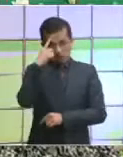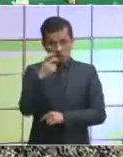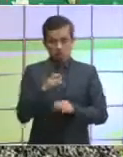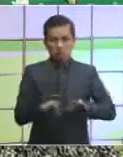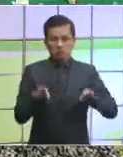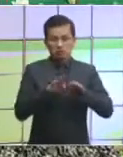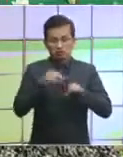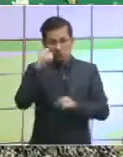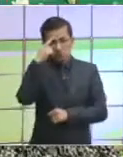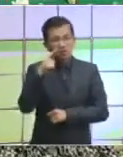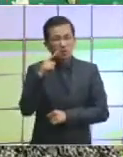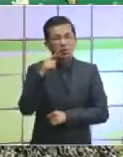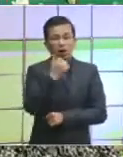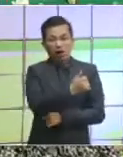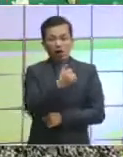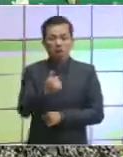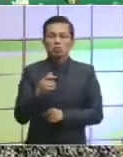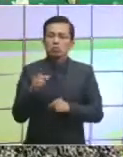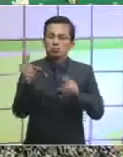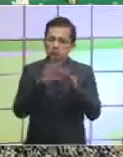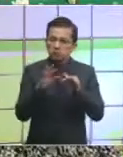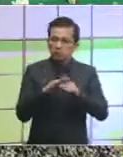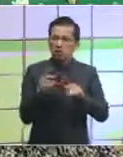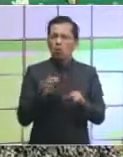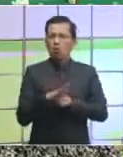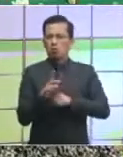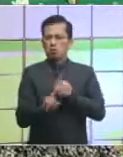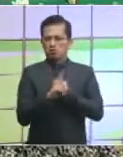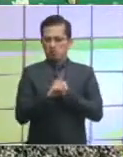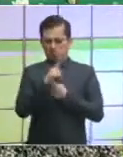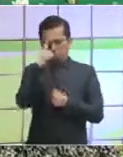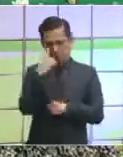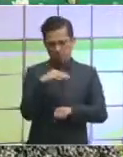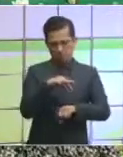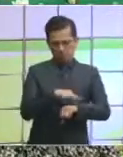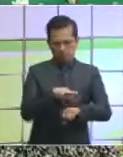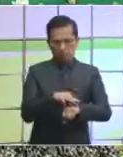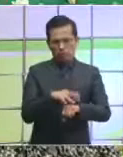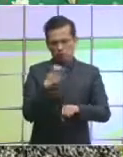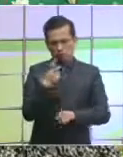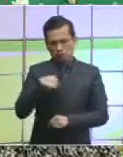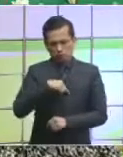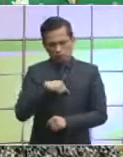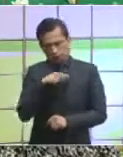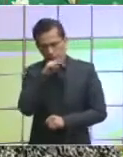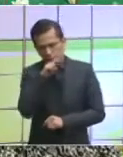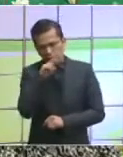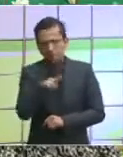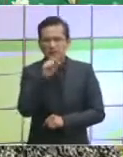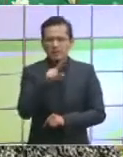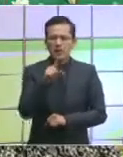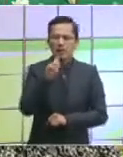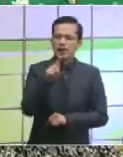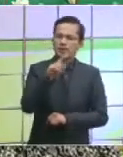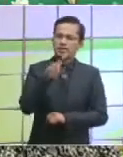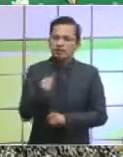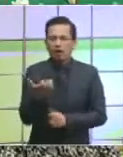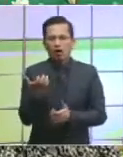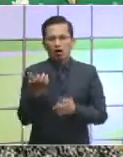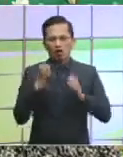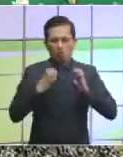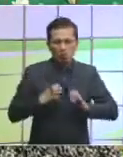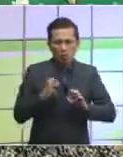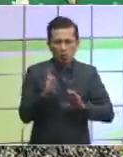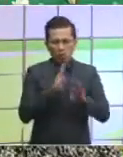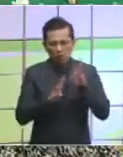expresaron problemas médicos que eran los que más nos interesaban pero también cuestiones éticas cuestiones biológicas en